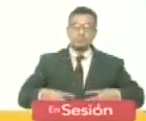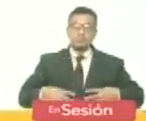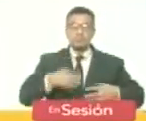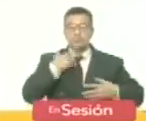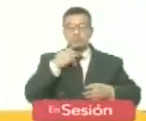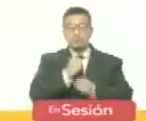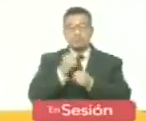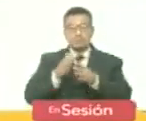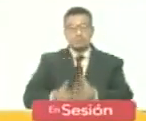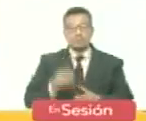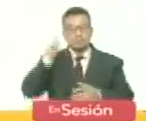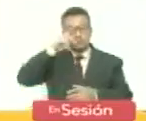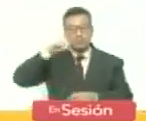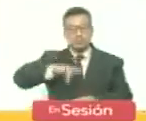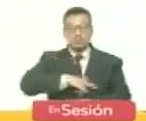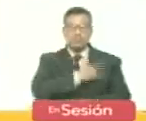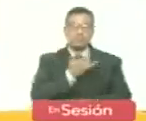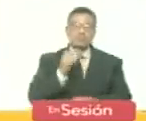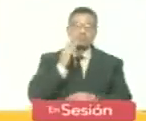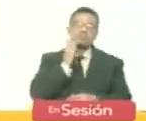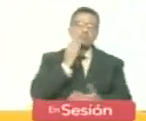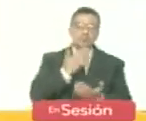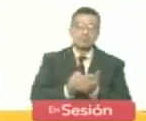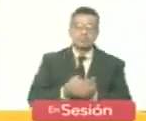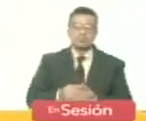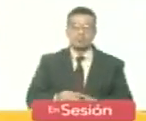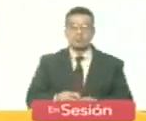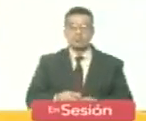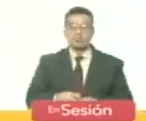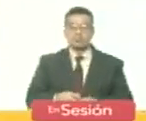los trabajadores y profesores universitarios. Gracias.